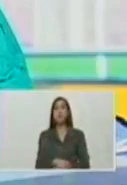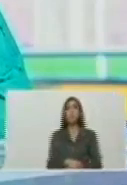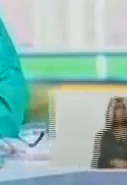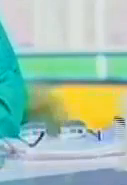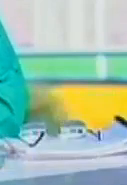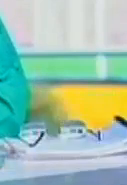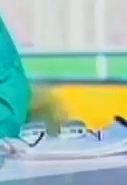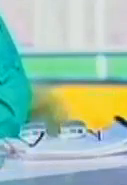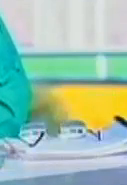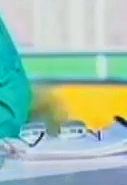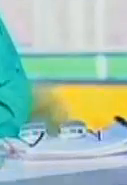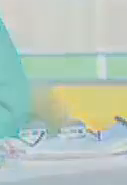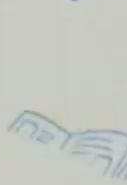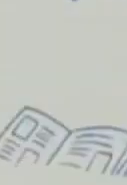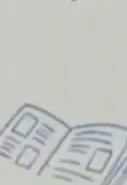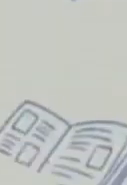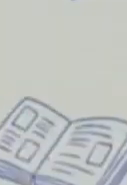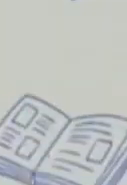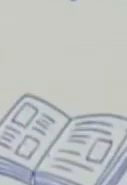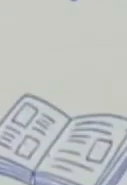Adelante.